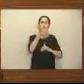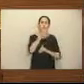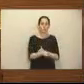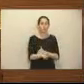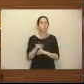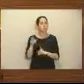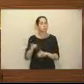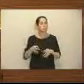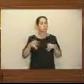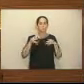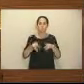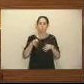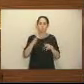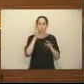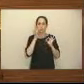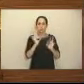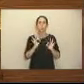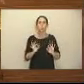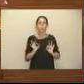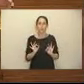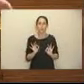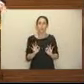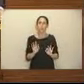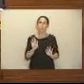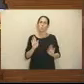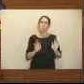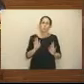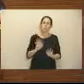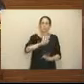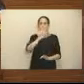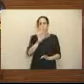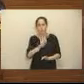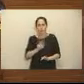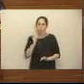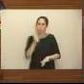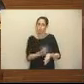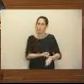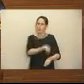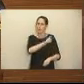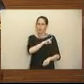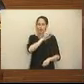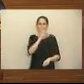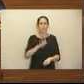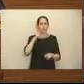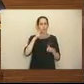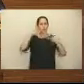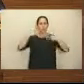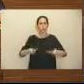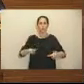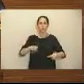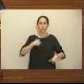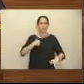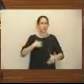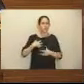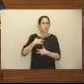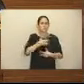se ha mostrado extremadamente prudente, una prudencia que, a mi modo de ver, llega casi a extremos que rayan en un reconocimiento de su propia impotencia,